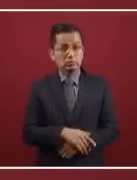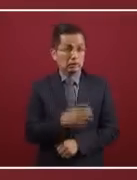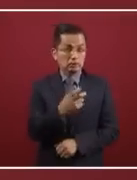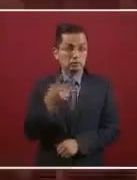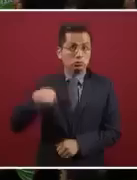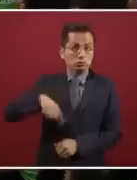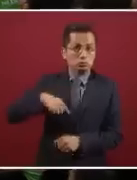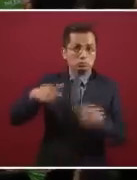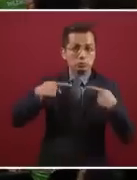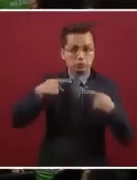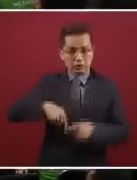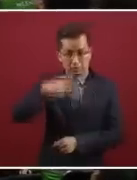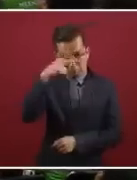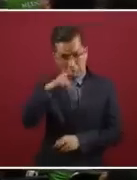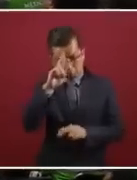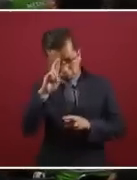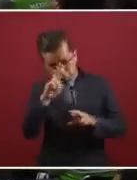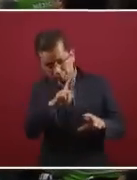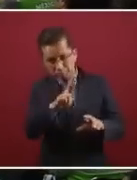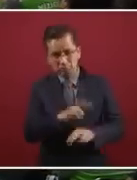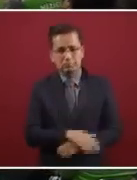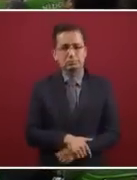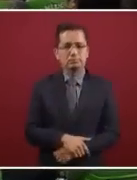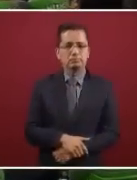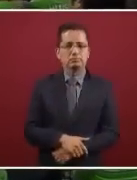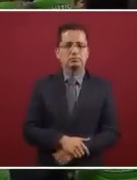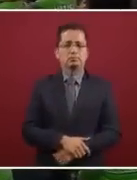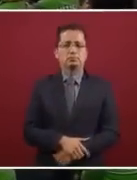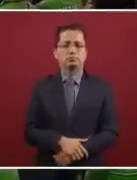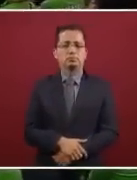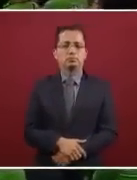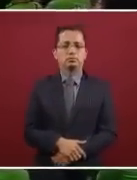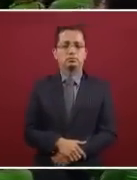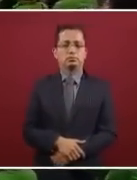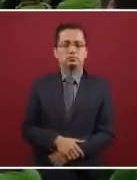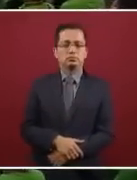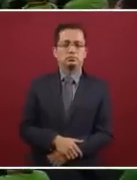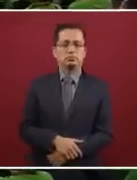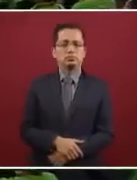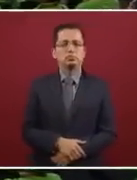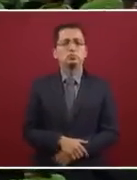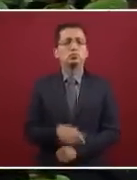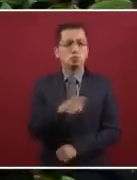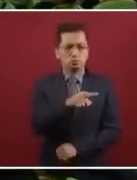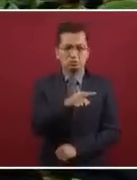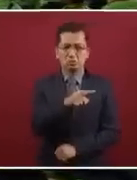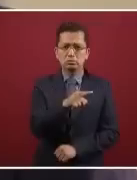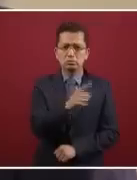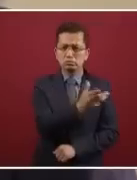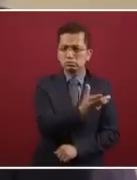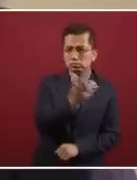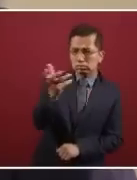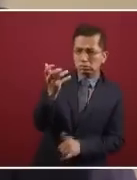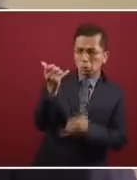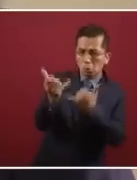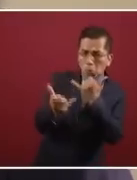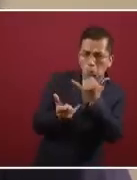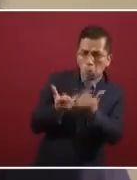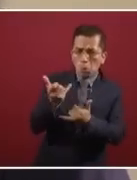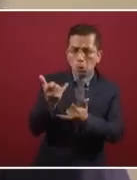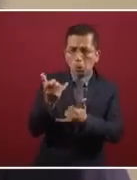mexicanos. Y lo demostraron una vez más en